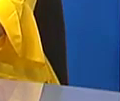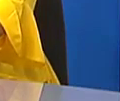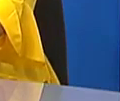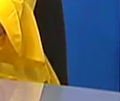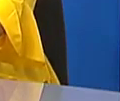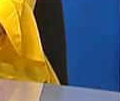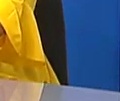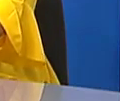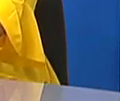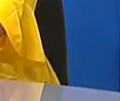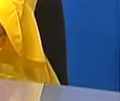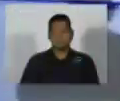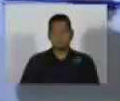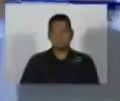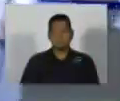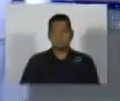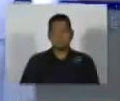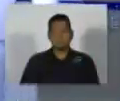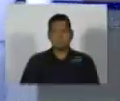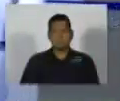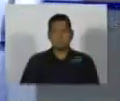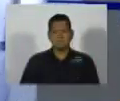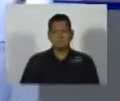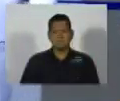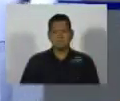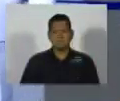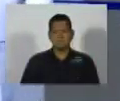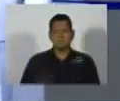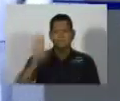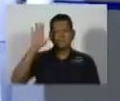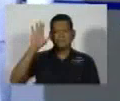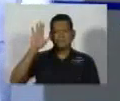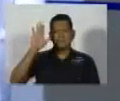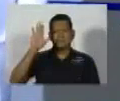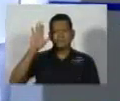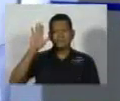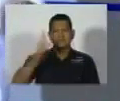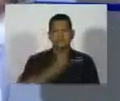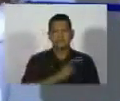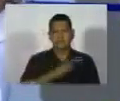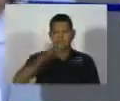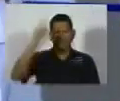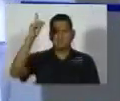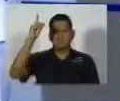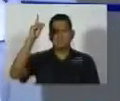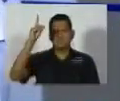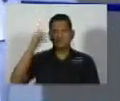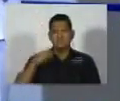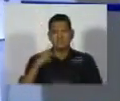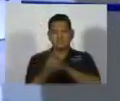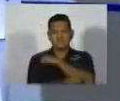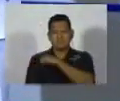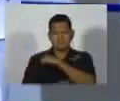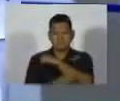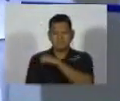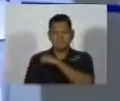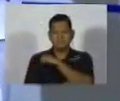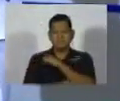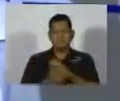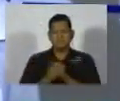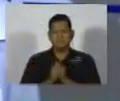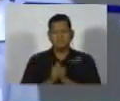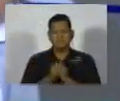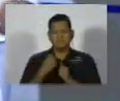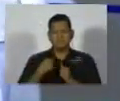mariah esperar dos años el presidente de panamá laurentino cortizo rechazó una hipotética invasión militar a venezuela